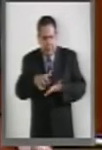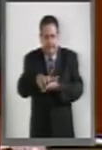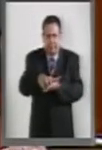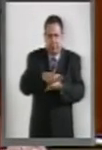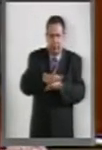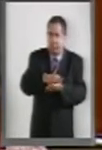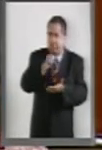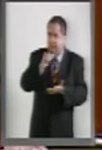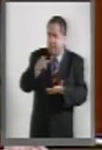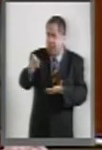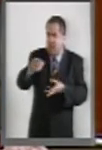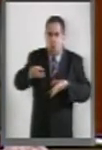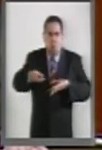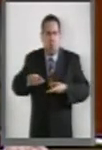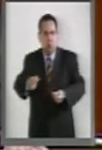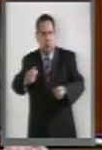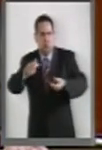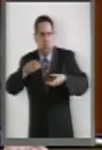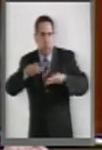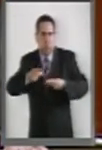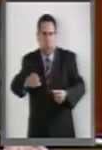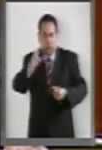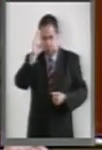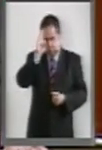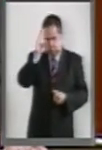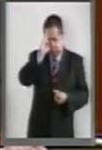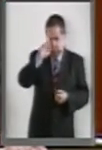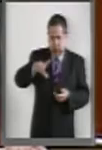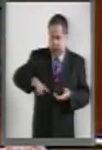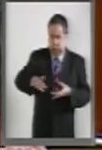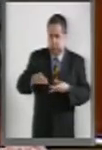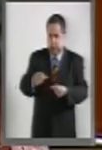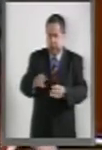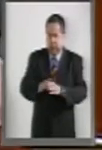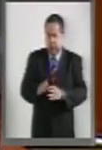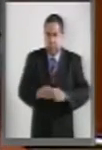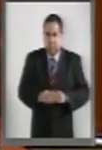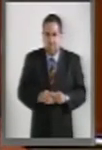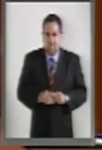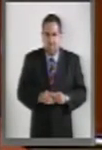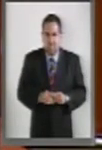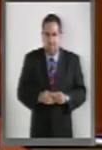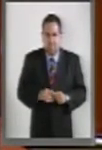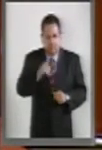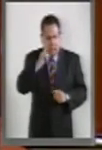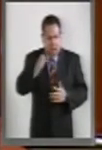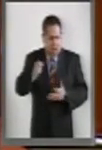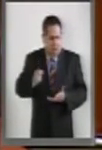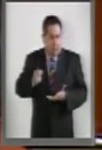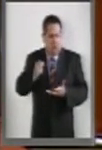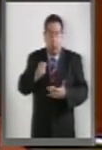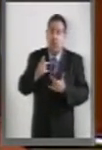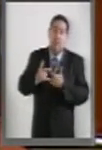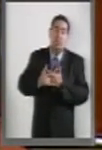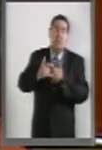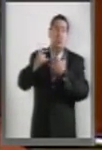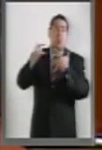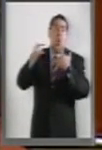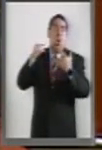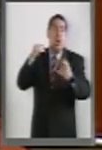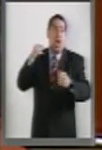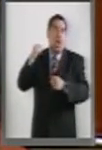y medidas por parte del gobierno. A pesar de tener los presupuestos más jugosos de la historia del país,